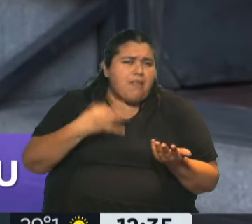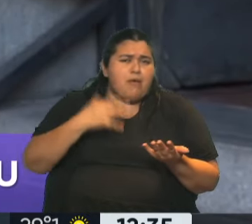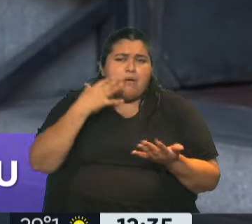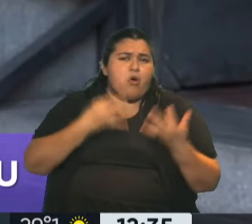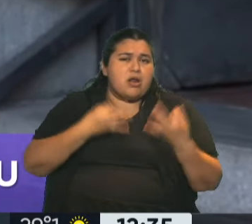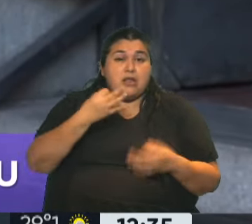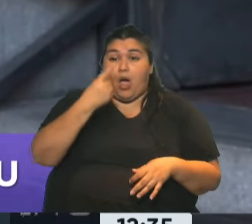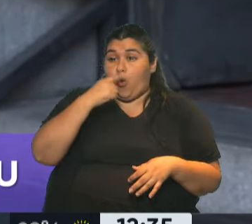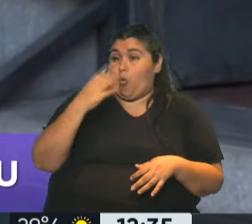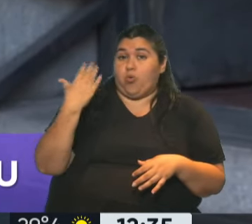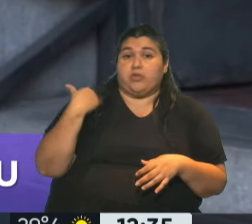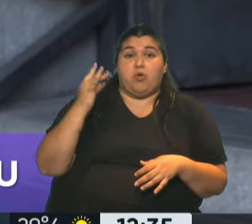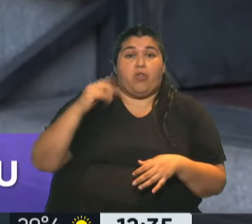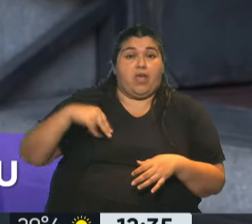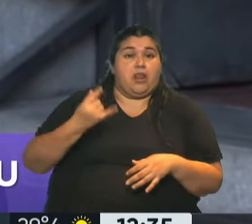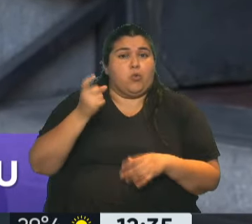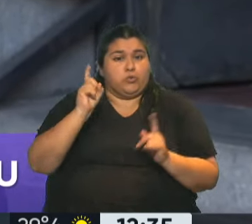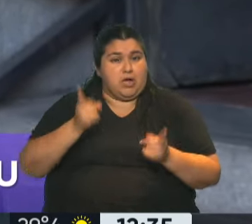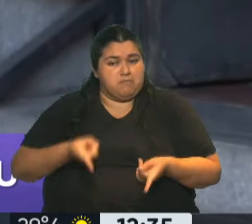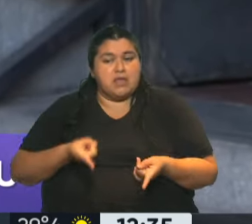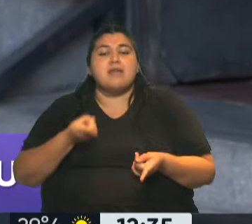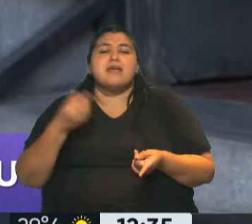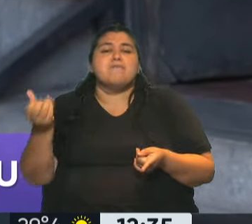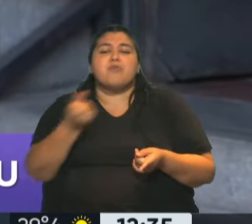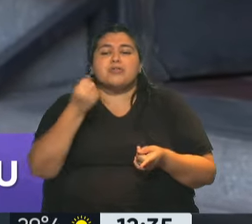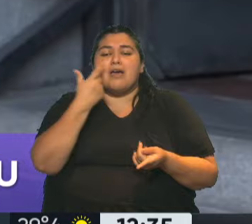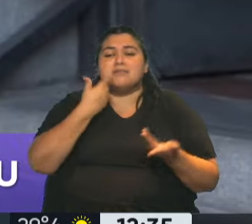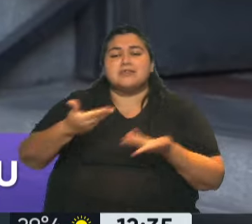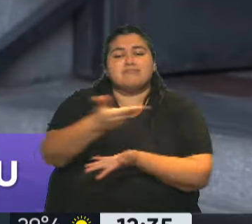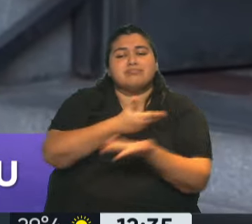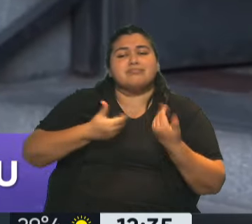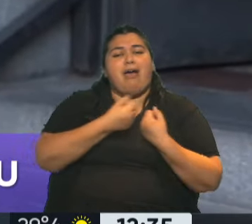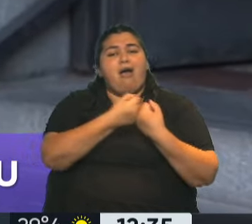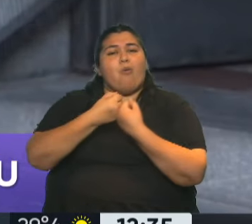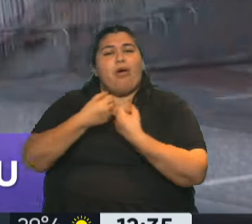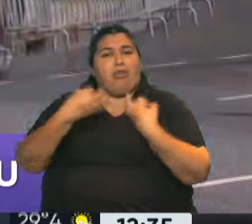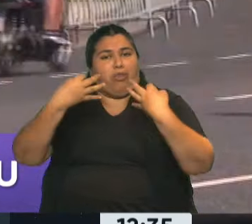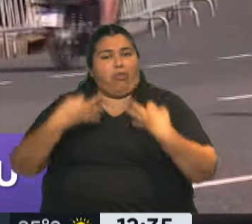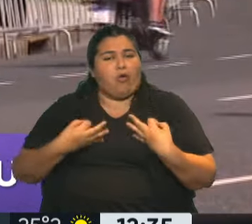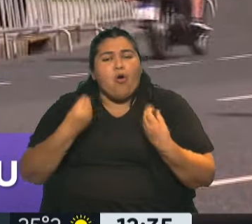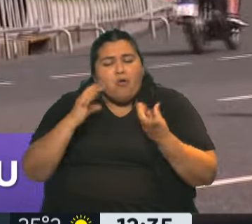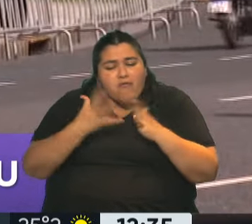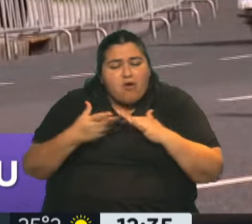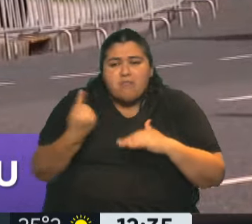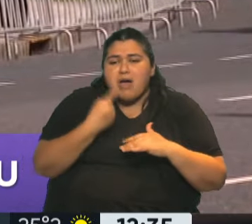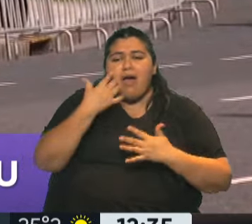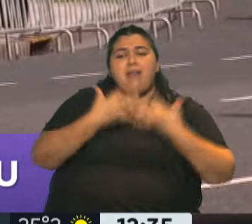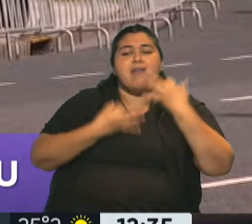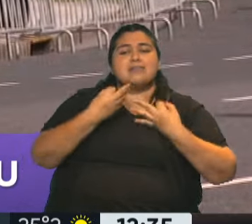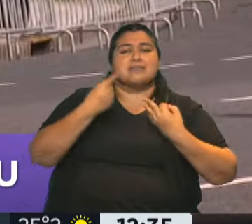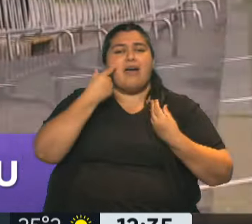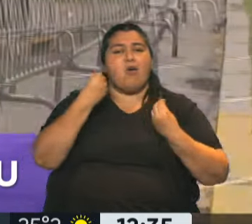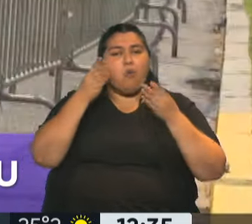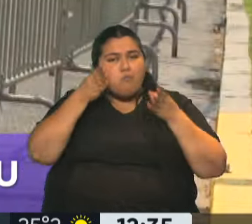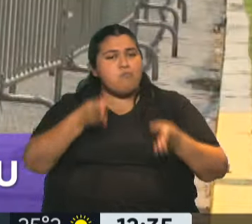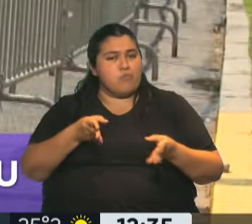expectativa Eh bueno habrá que ponerse de acuerdo cómo va a ser la mecánica Y qué Por dónde vamos a arrancar y Y en qué tiempo lo vamos a